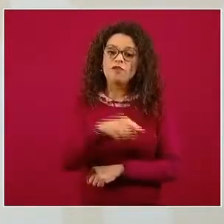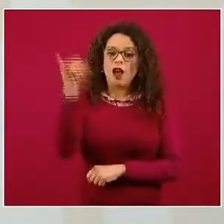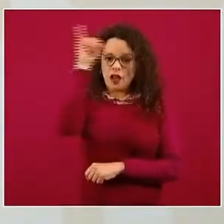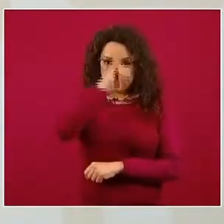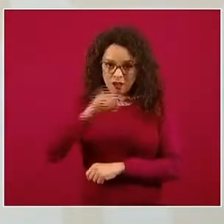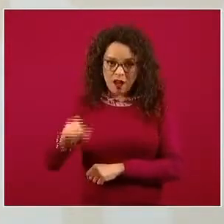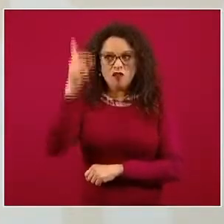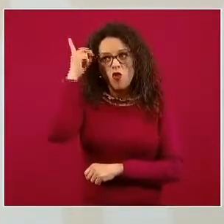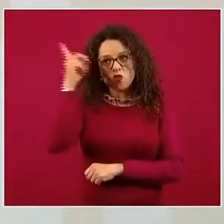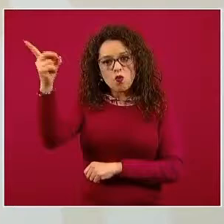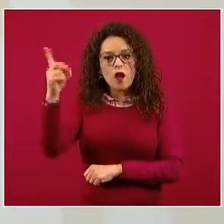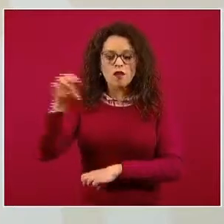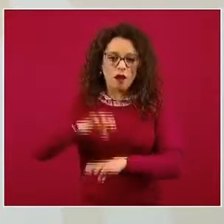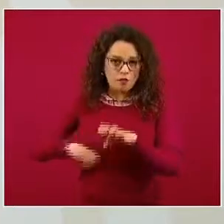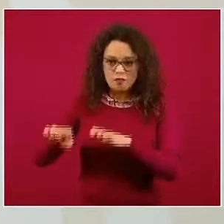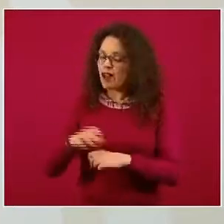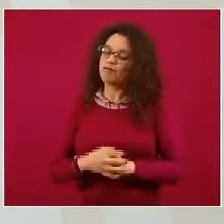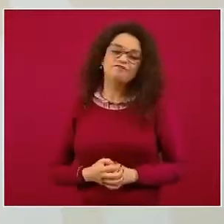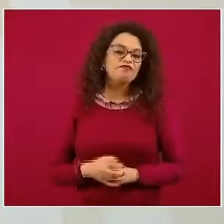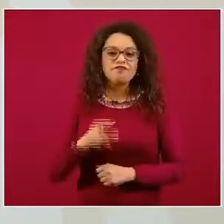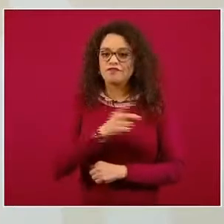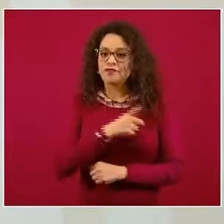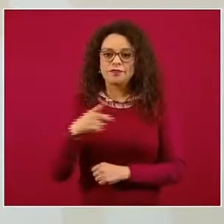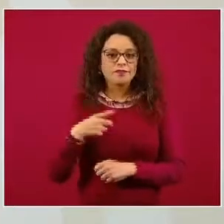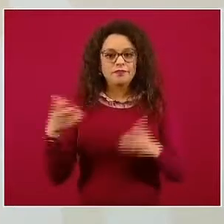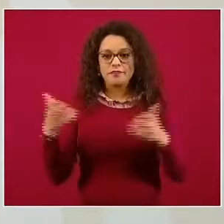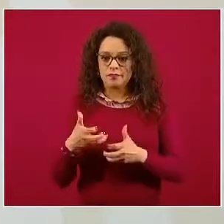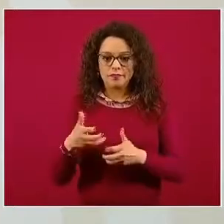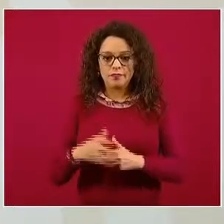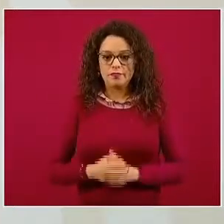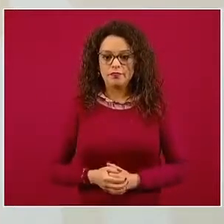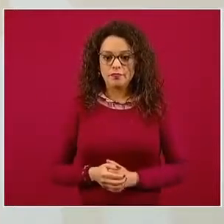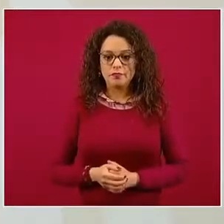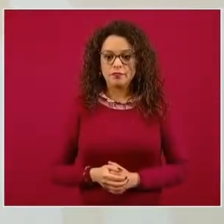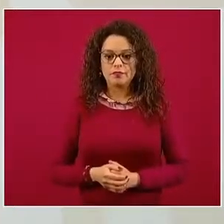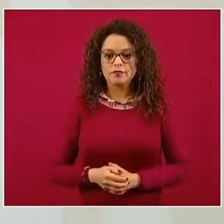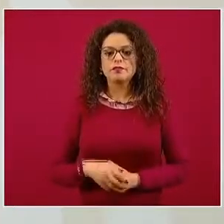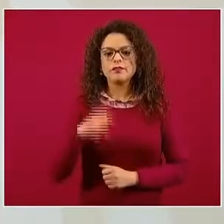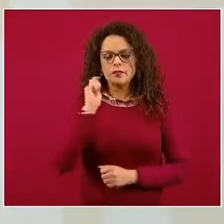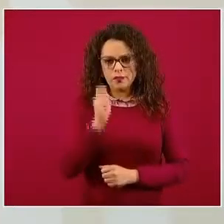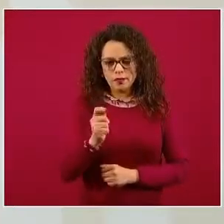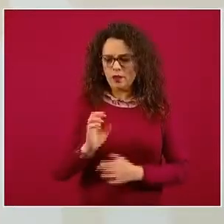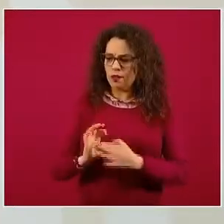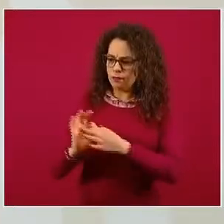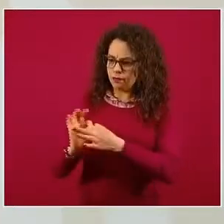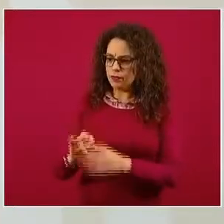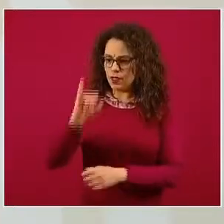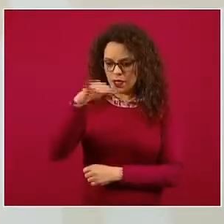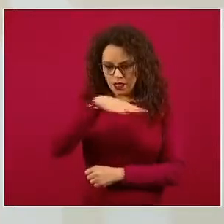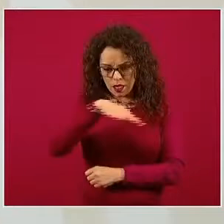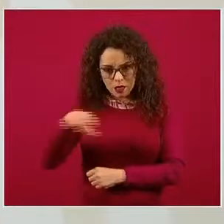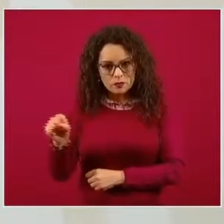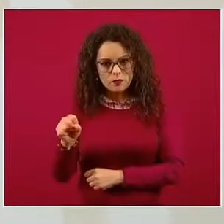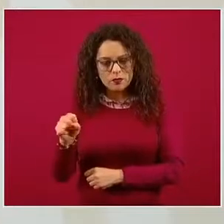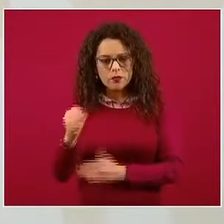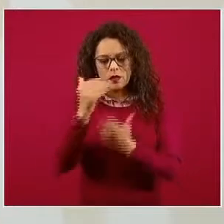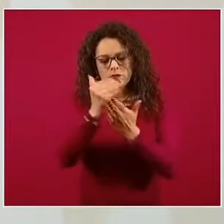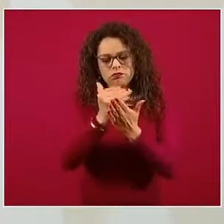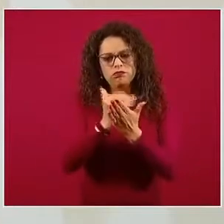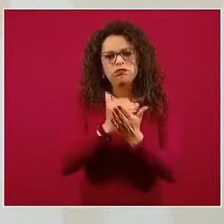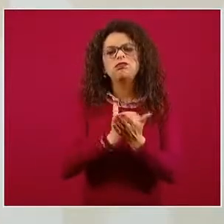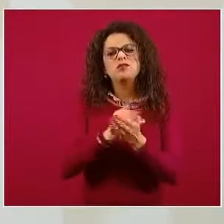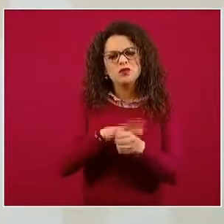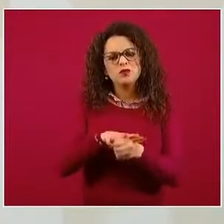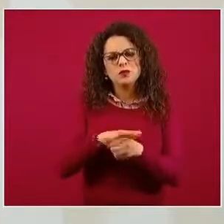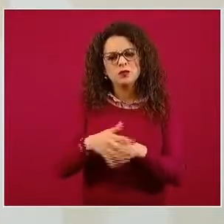las empresas. Inclusive los lineamientos que en su momento se trabajaron de la mano del Instituto Mexicano del Seguro Social,